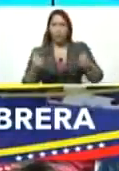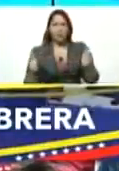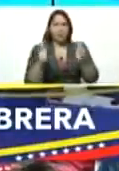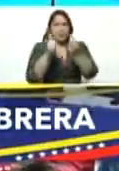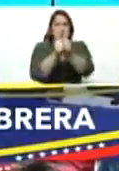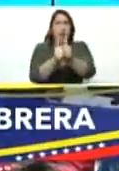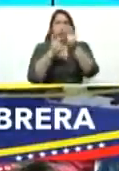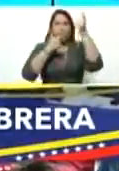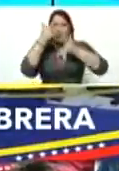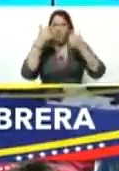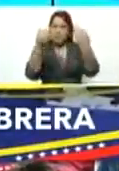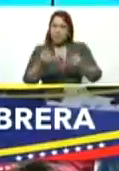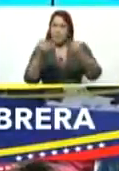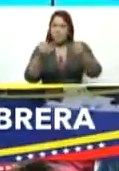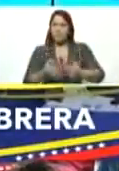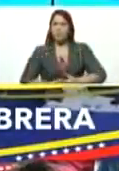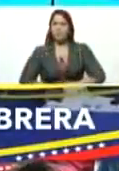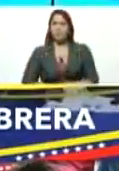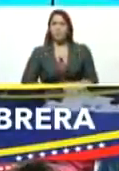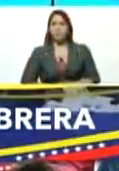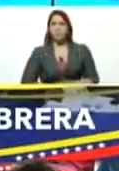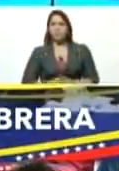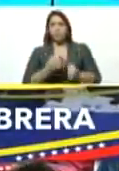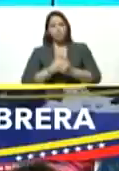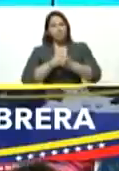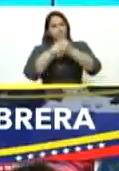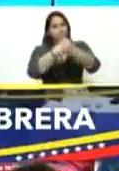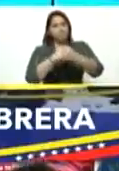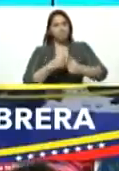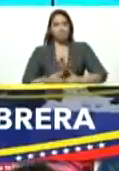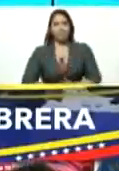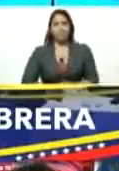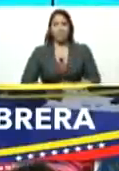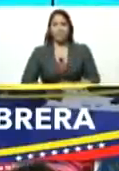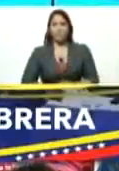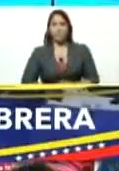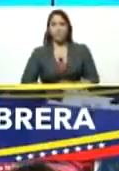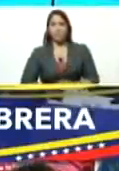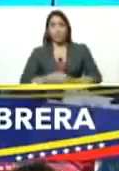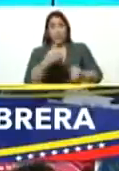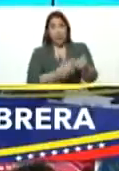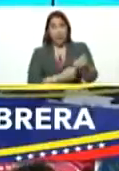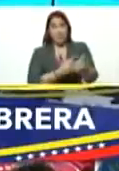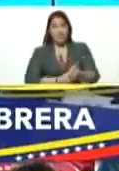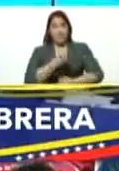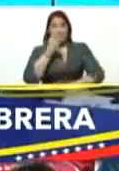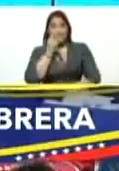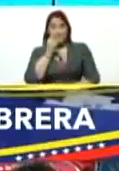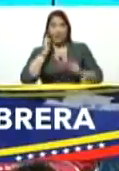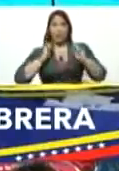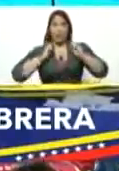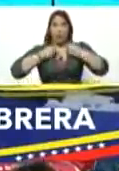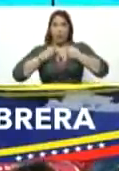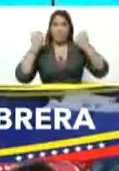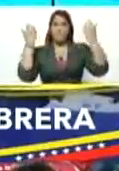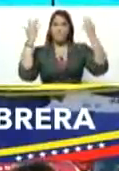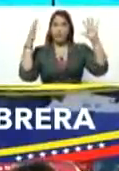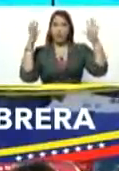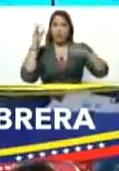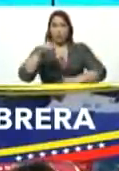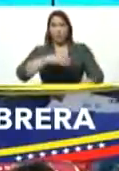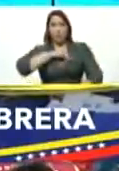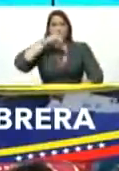chávez siempre con amor con nuestro hermano aristóbulo iztúris vamos a darle un aplauso al